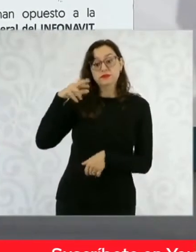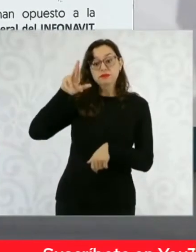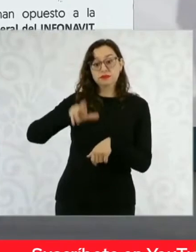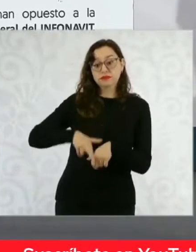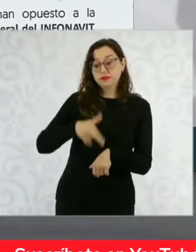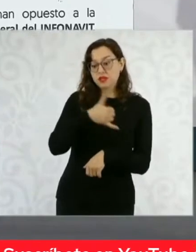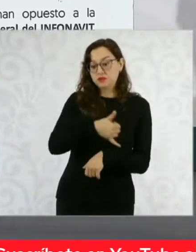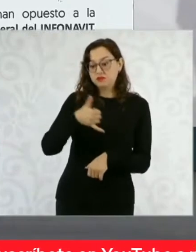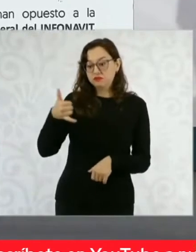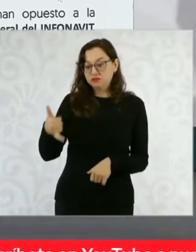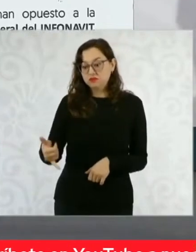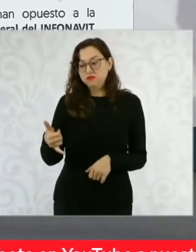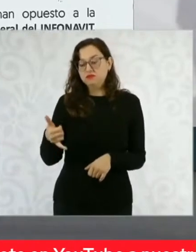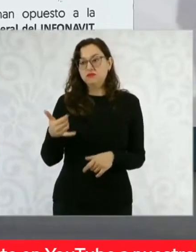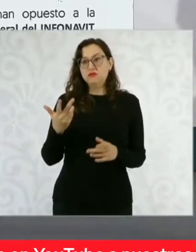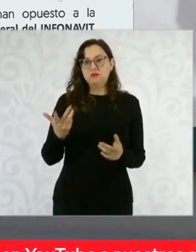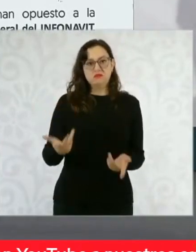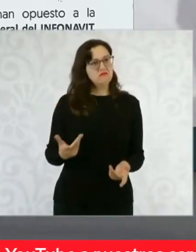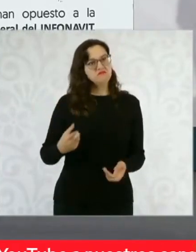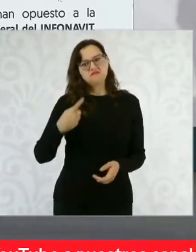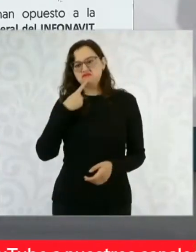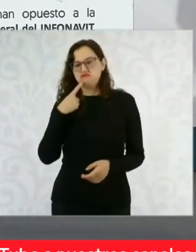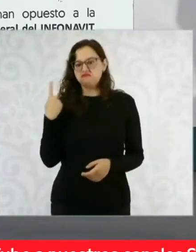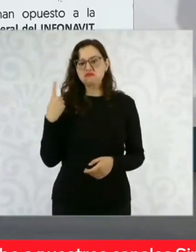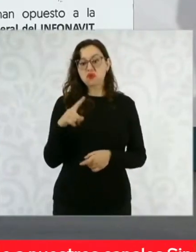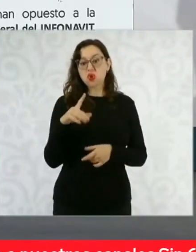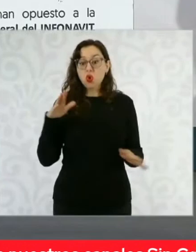ampararse contra sus resolutivos.